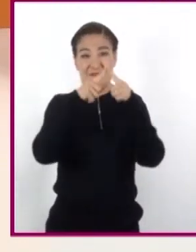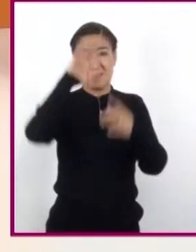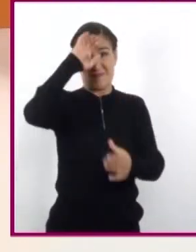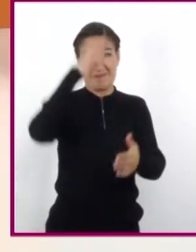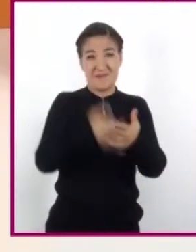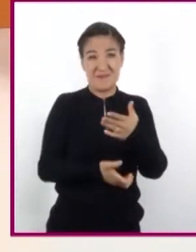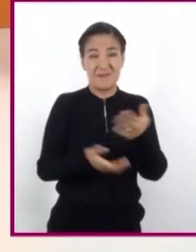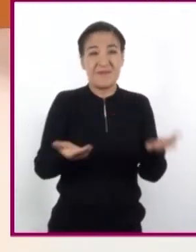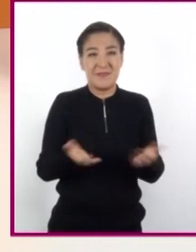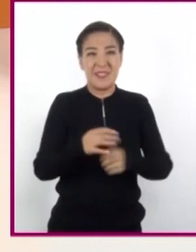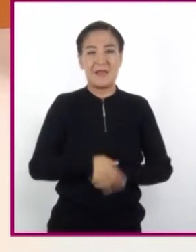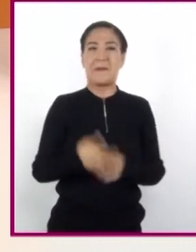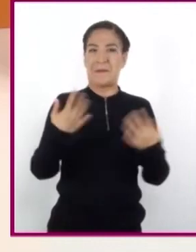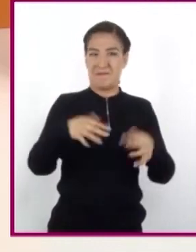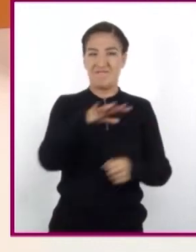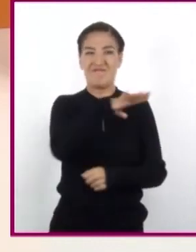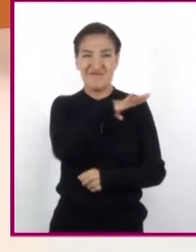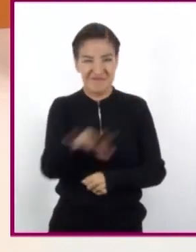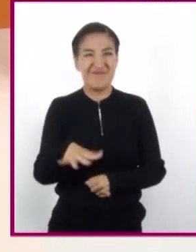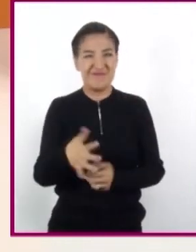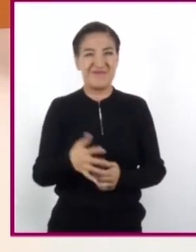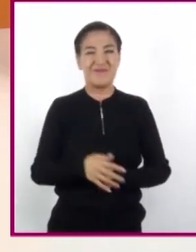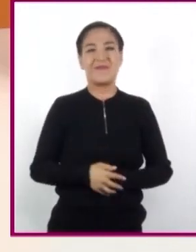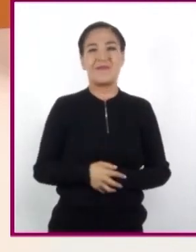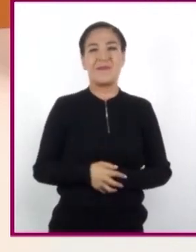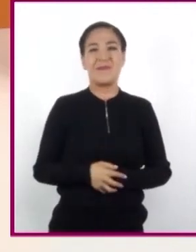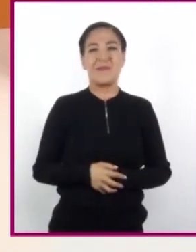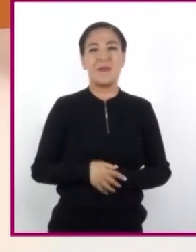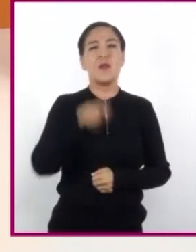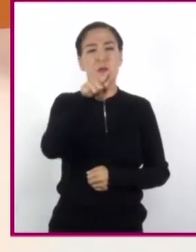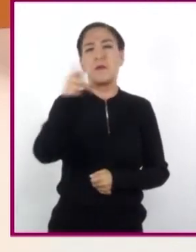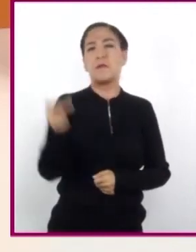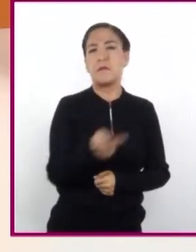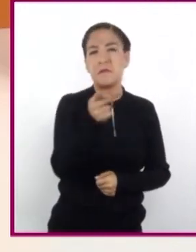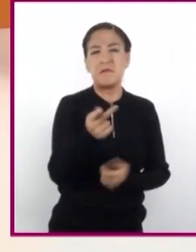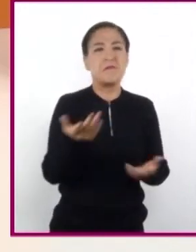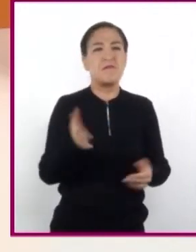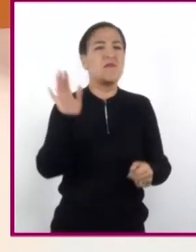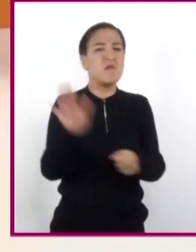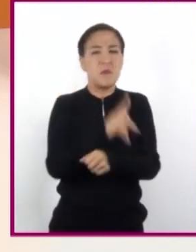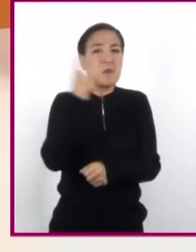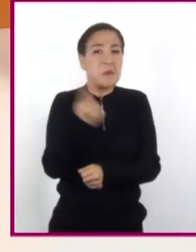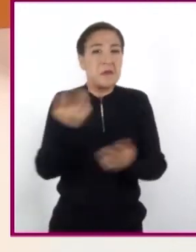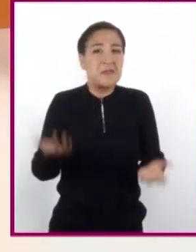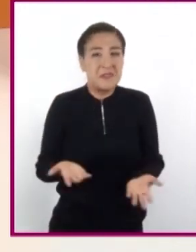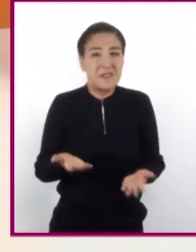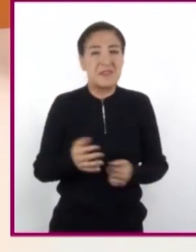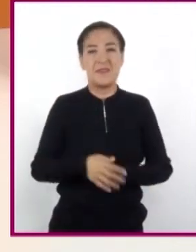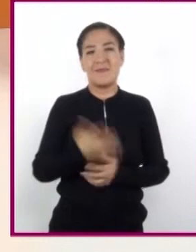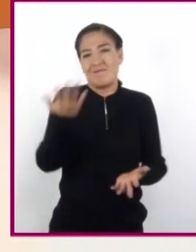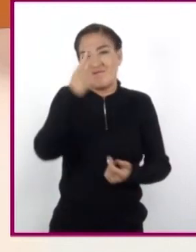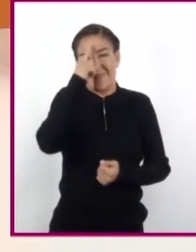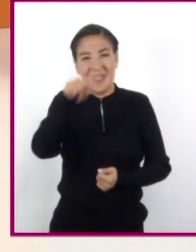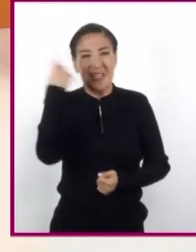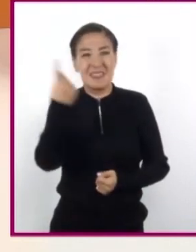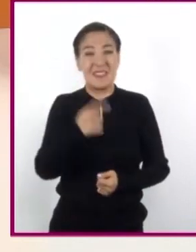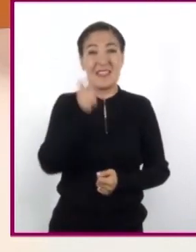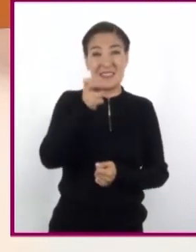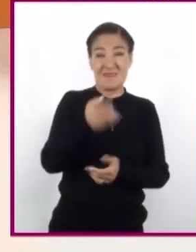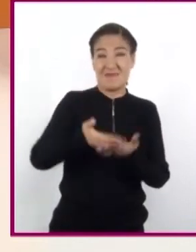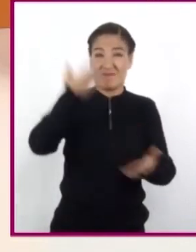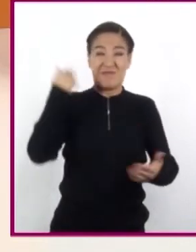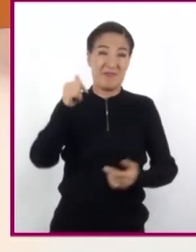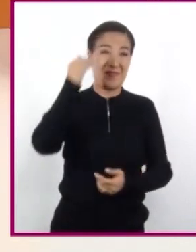Católica? Impresionante, ¿no? Se preguntarán, ¿por qué lo hacían? Fácil. En aquella